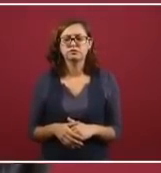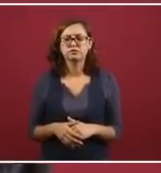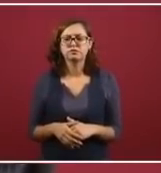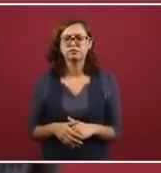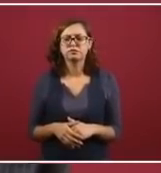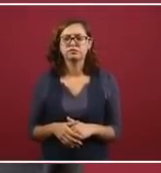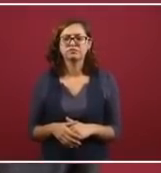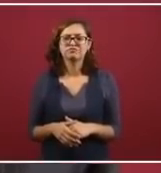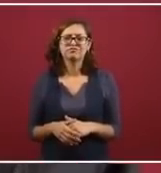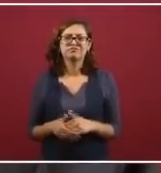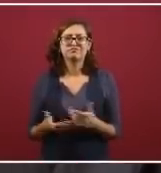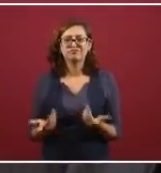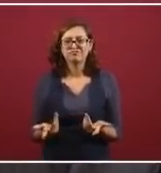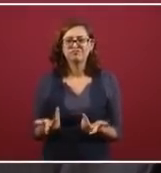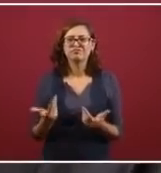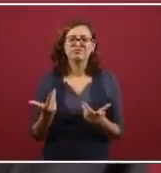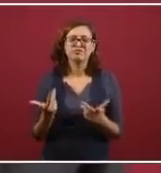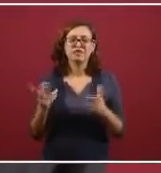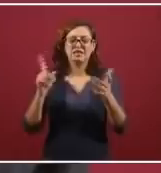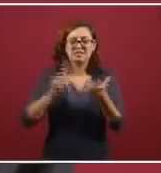de aranceles o guerra